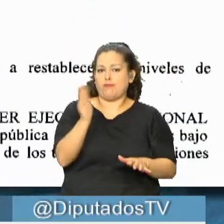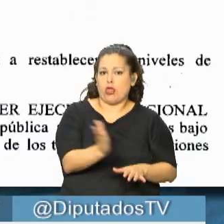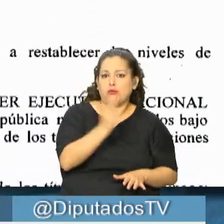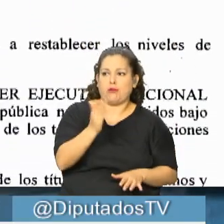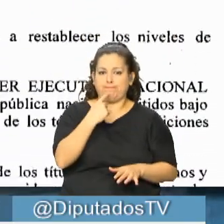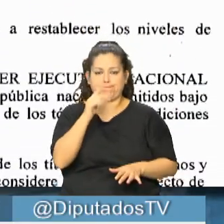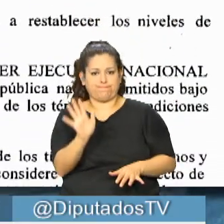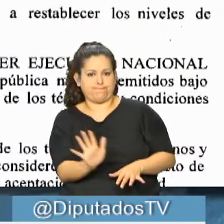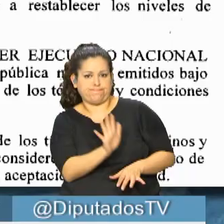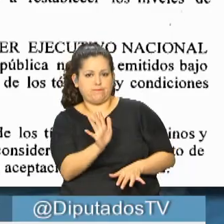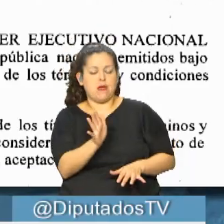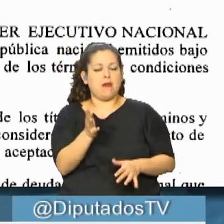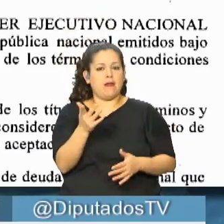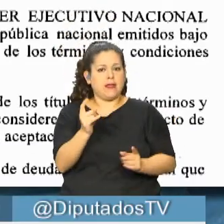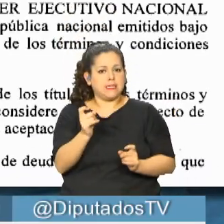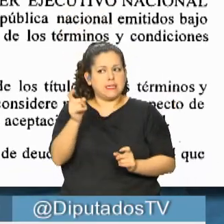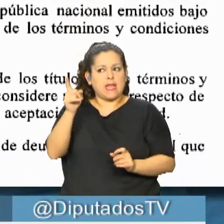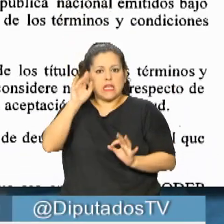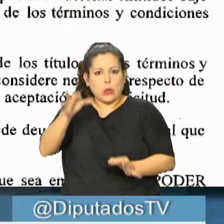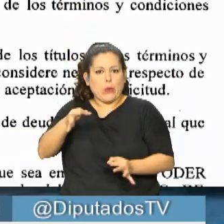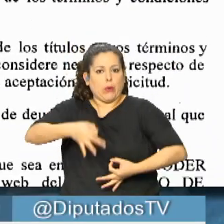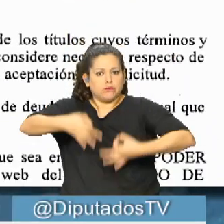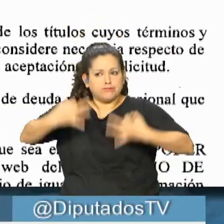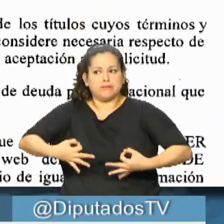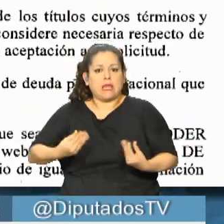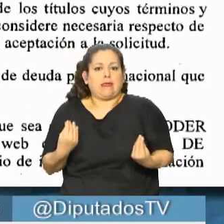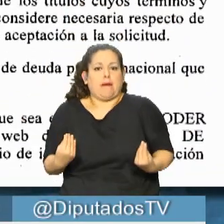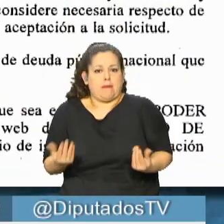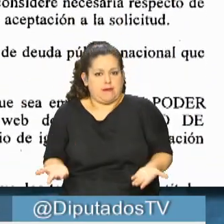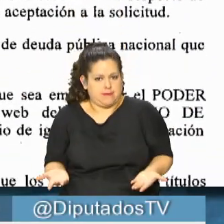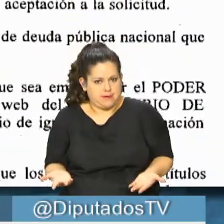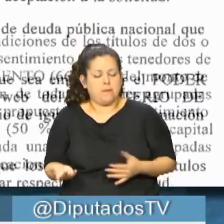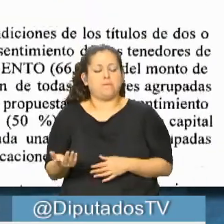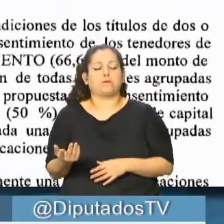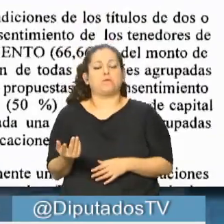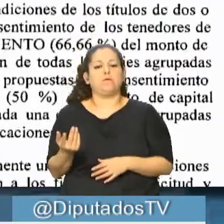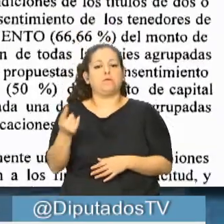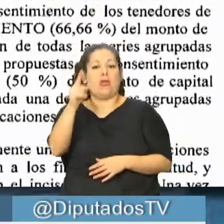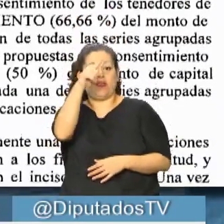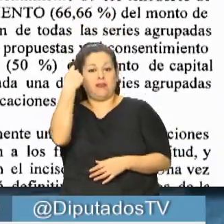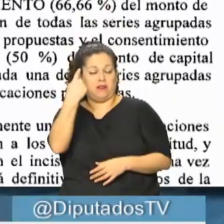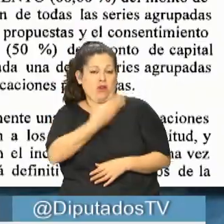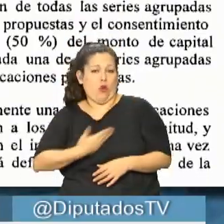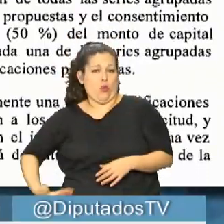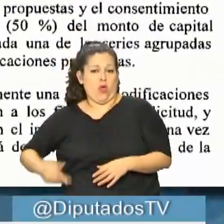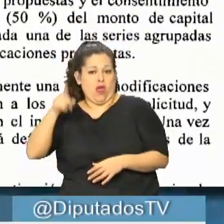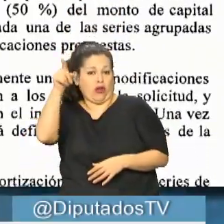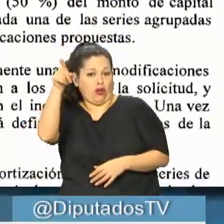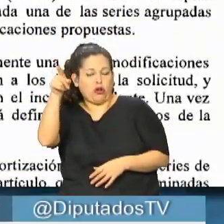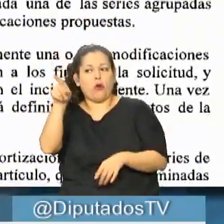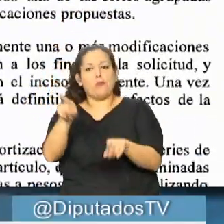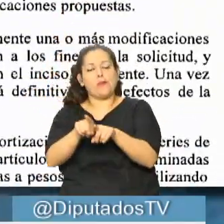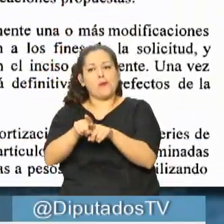se necesita certidumbre. Entonces, entiendo que la intención del gobierno, al traer este proyecto, esto de